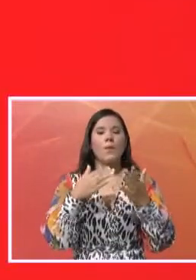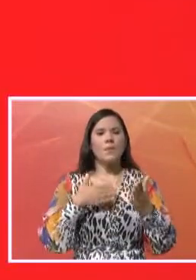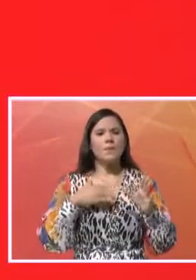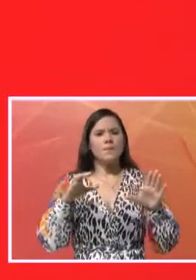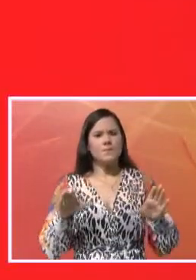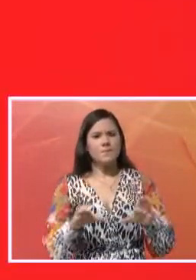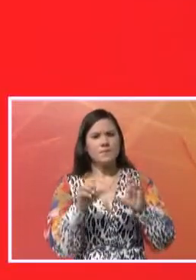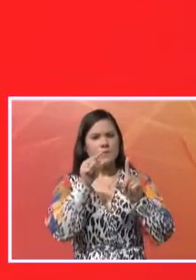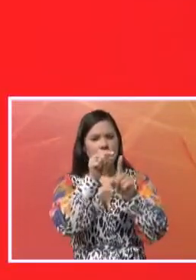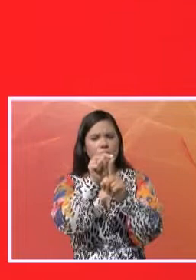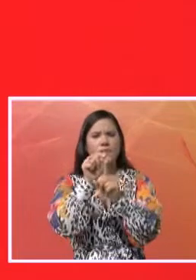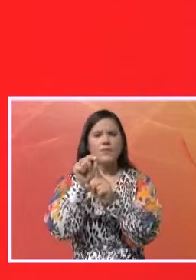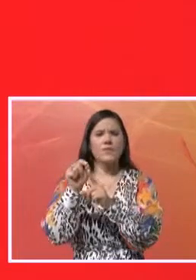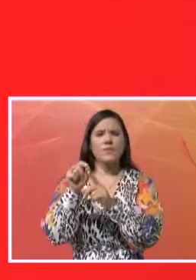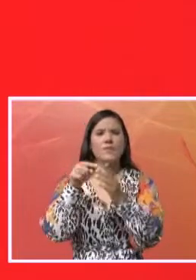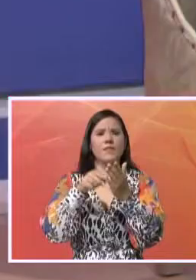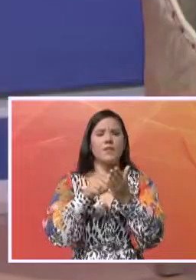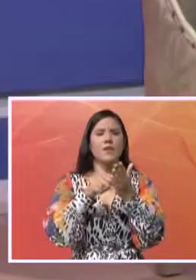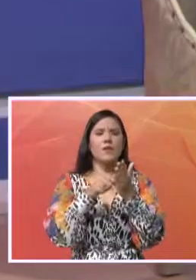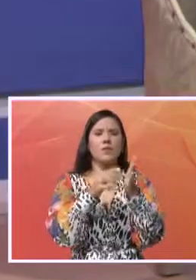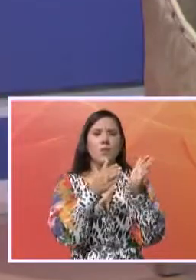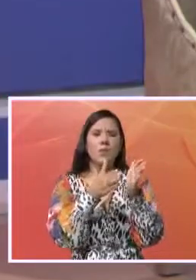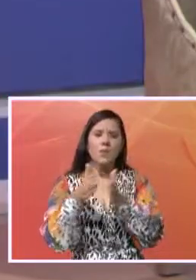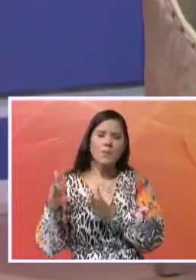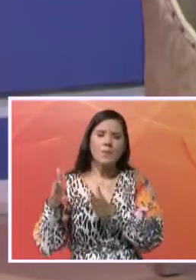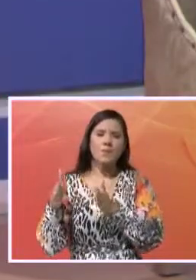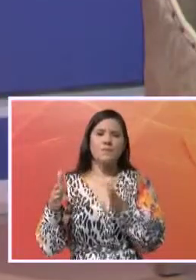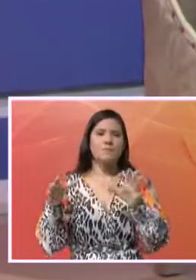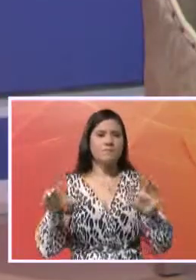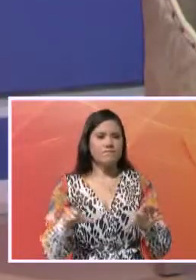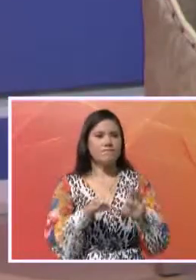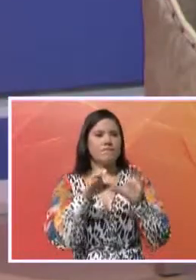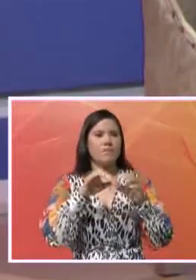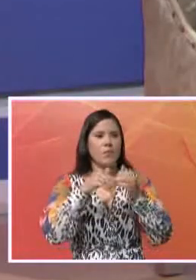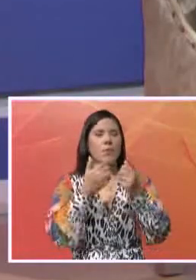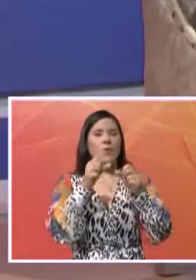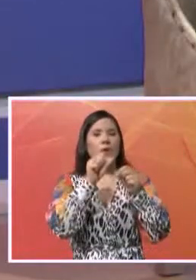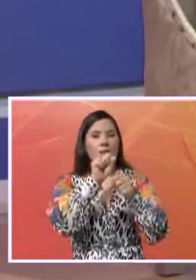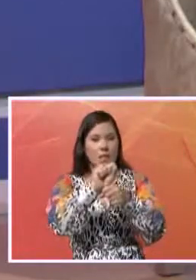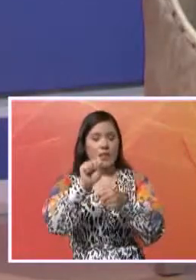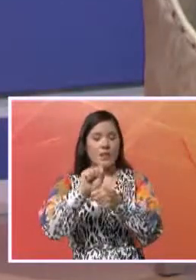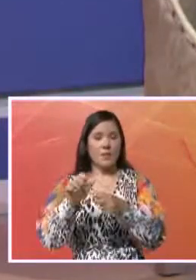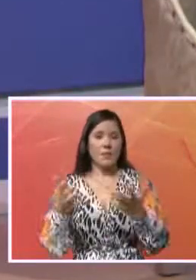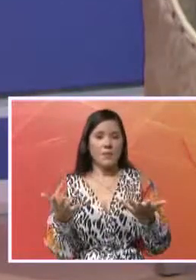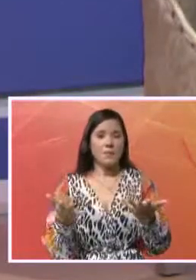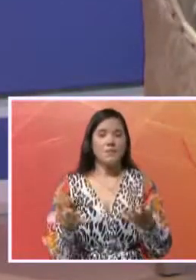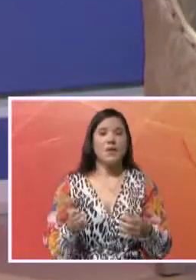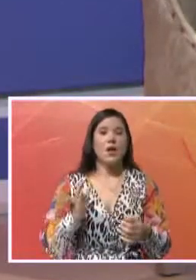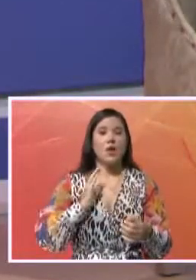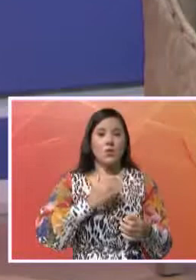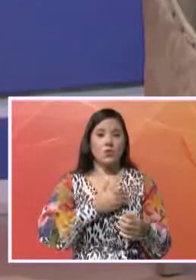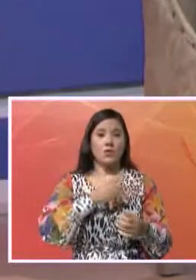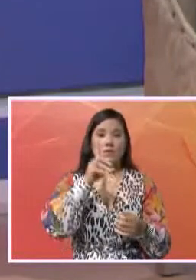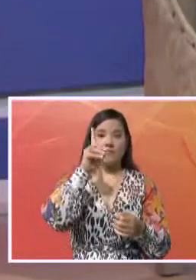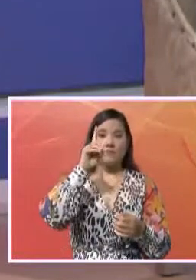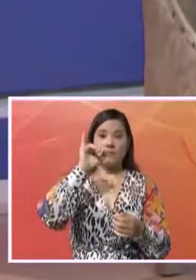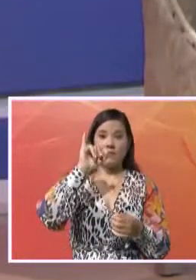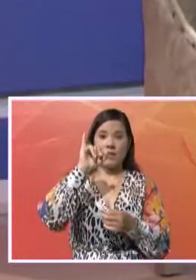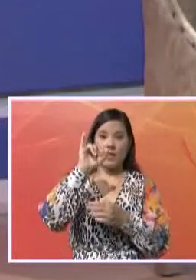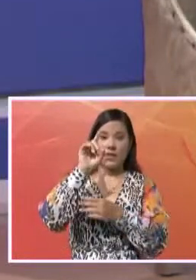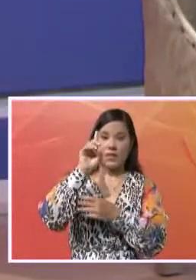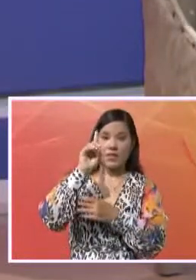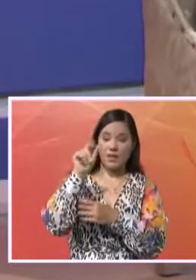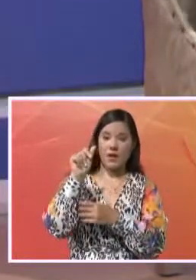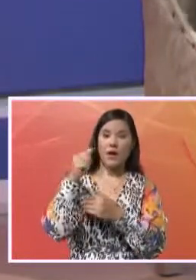justa los honorarios médicos estuve leyendo sobre eso cómo has trabajado en esa parte mira nosotros de verdad hemos puesto la